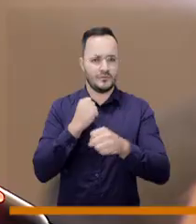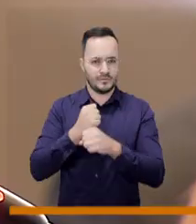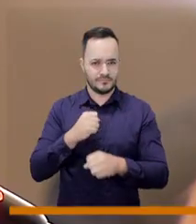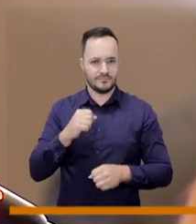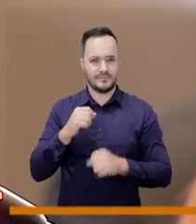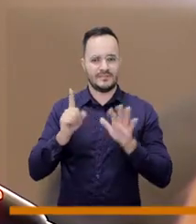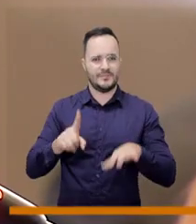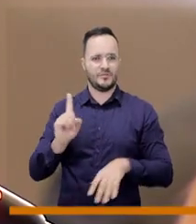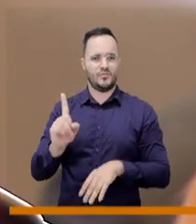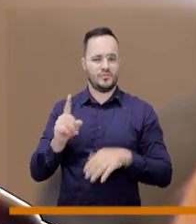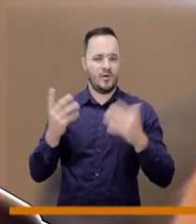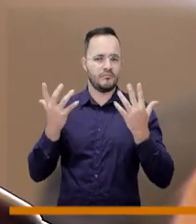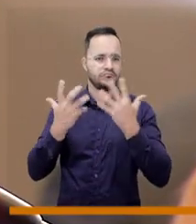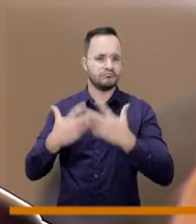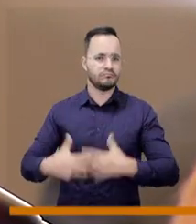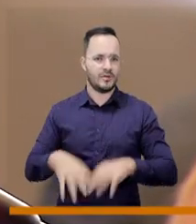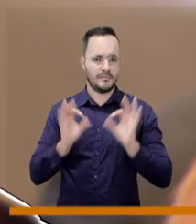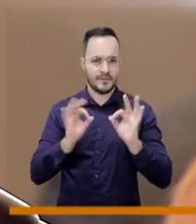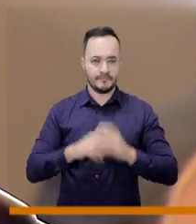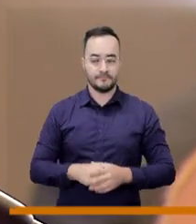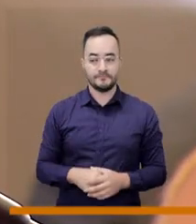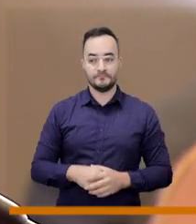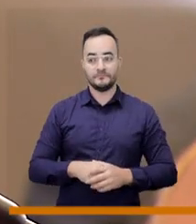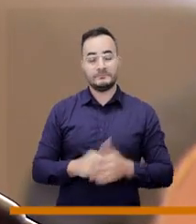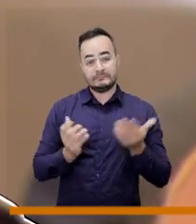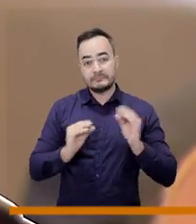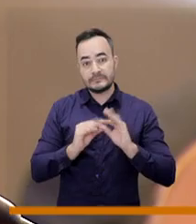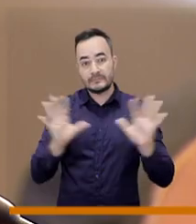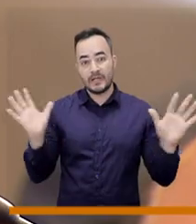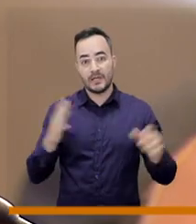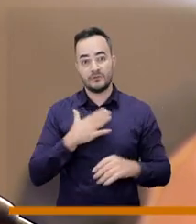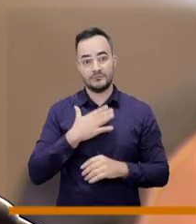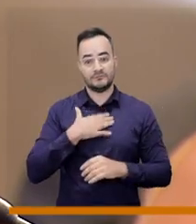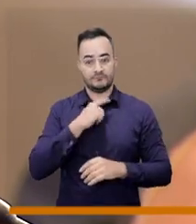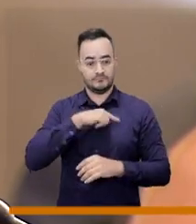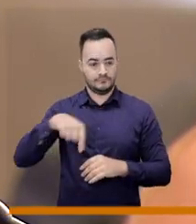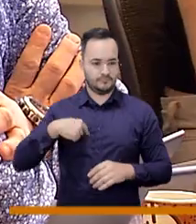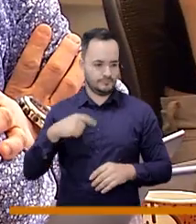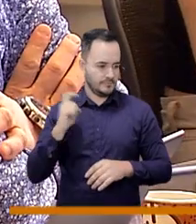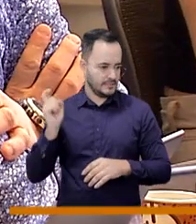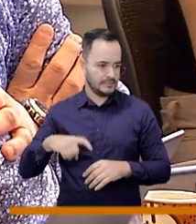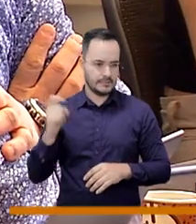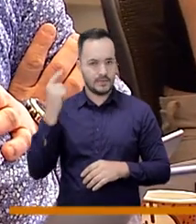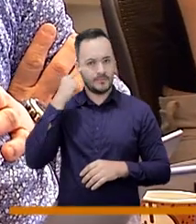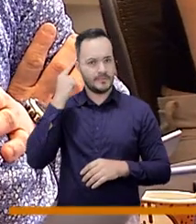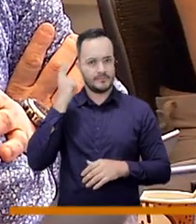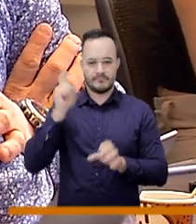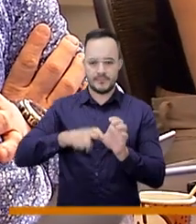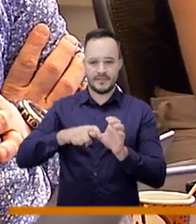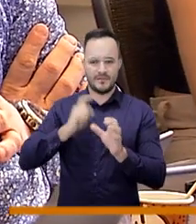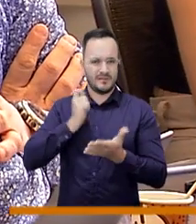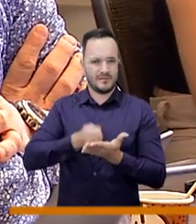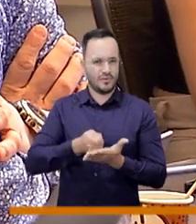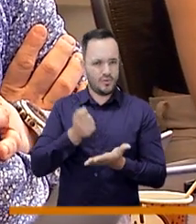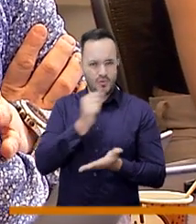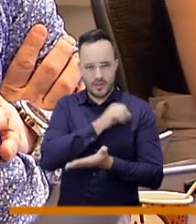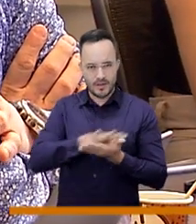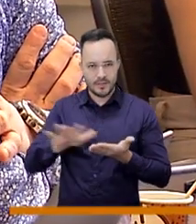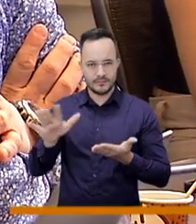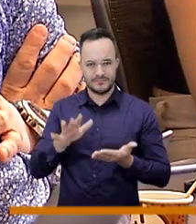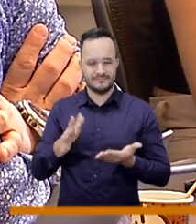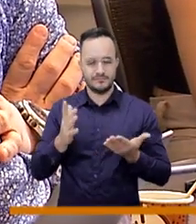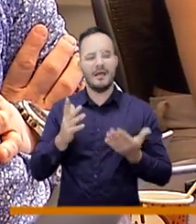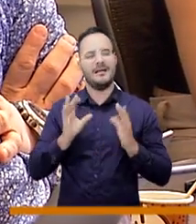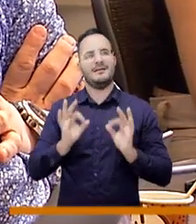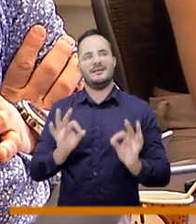semestre y el principio del semestre entrante. Claro, nosotros queremos mantener y hemos luchado para que